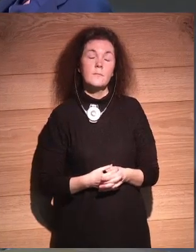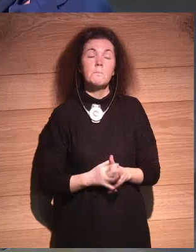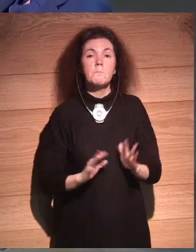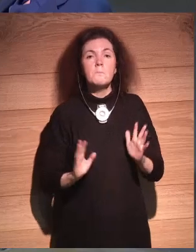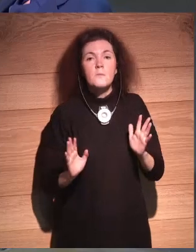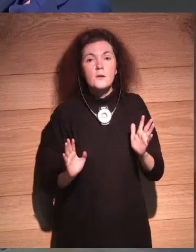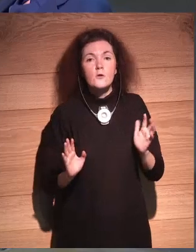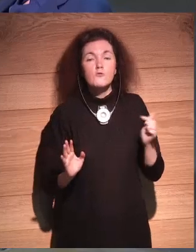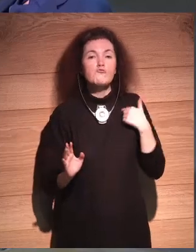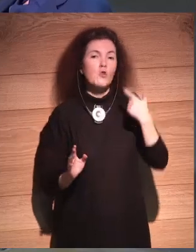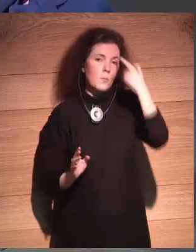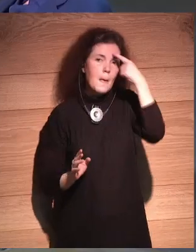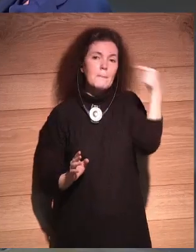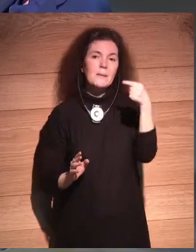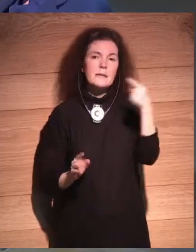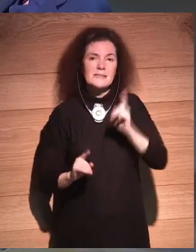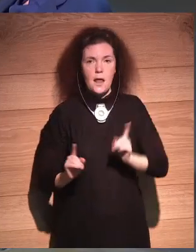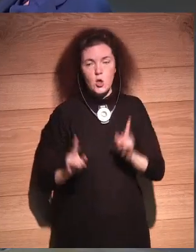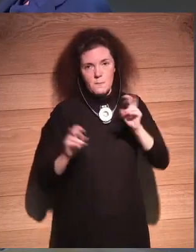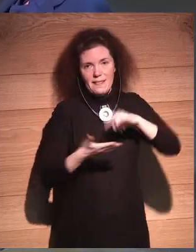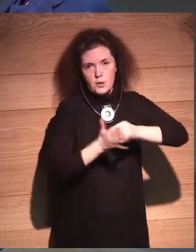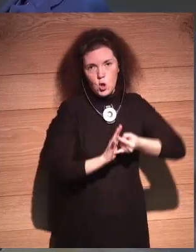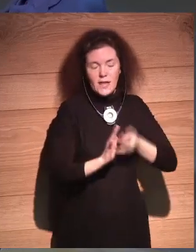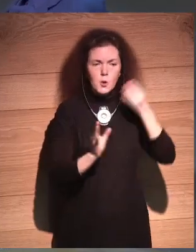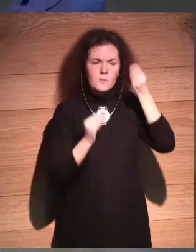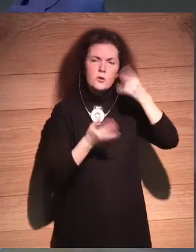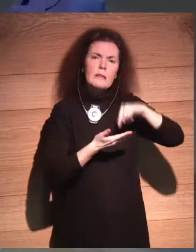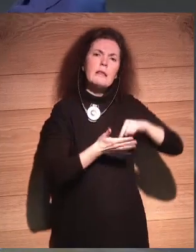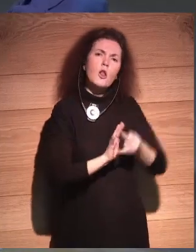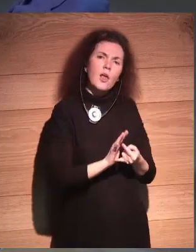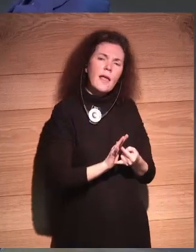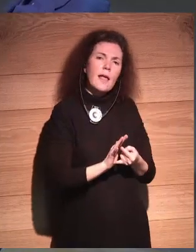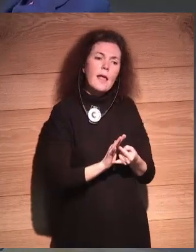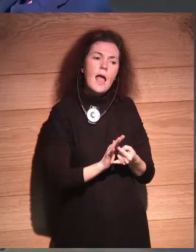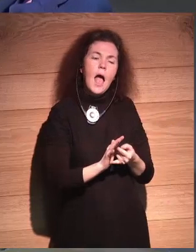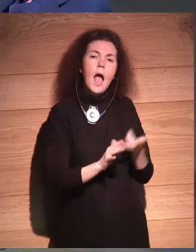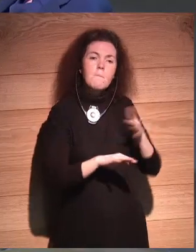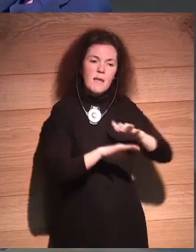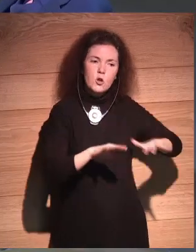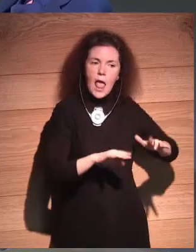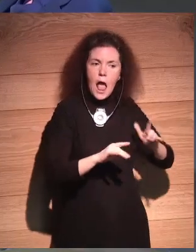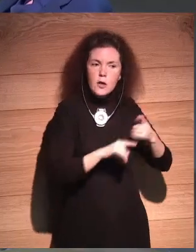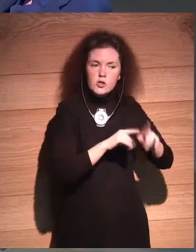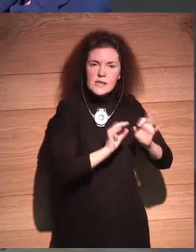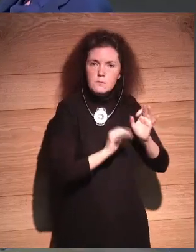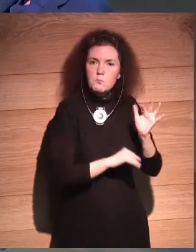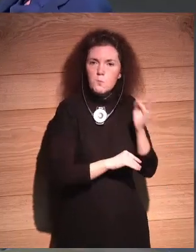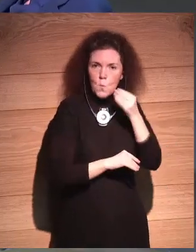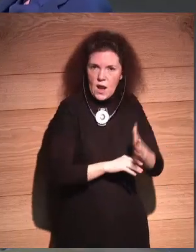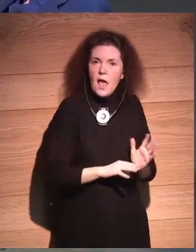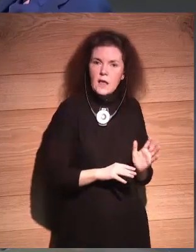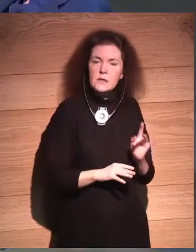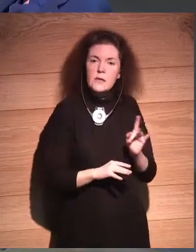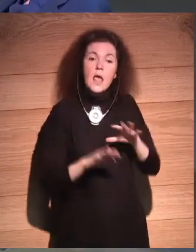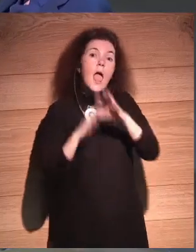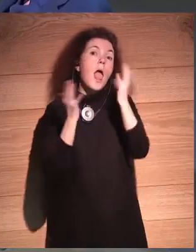Pero bueno, yo no soy pesimista en cuanto a la tecnología. Yo creo que la tecnología, su mayor parte es buena y